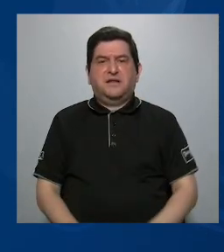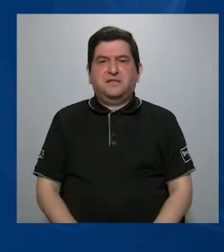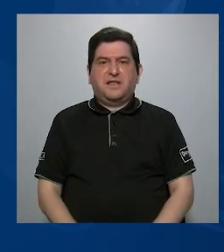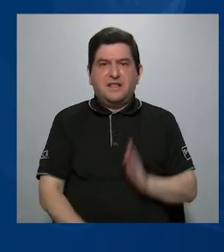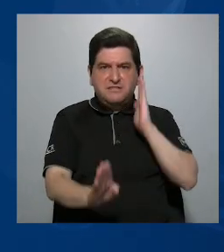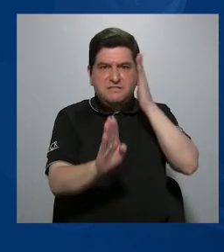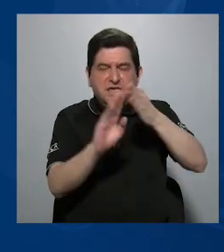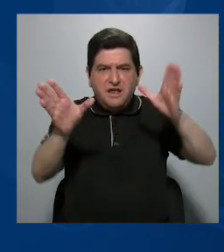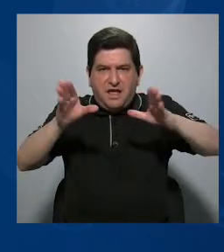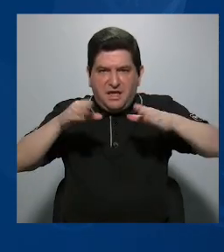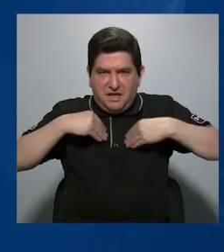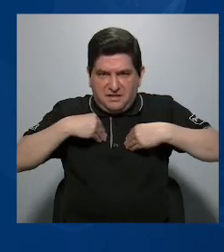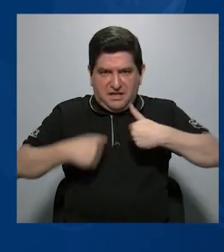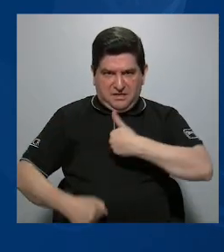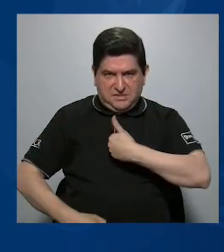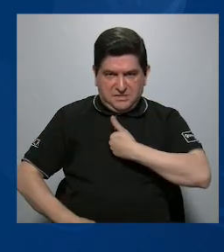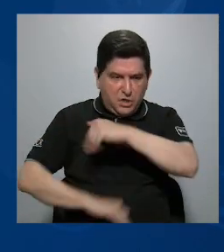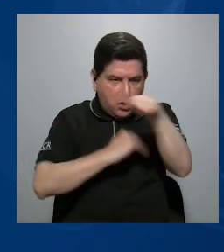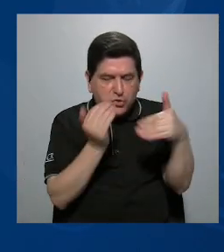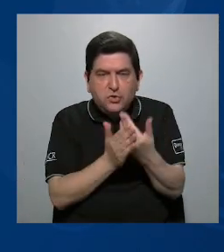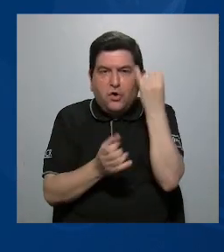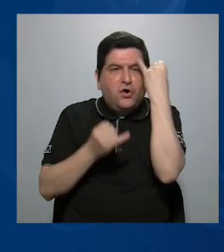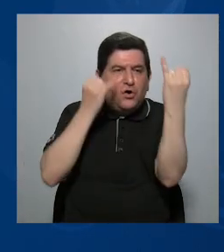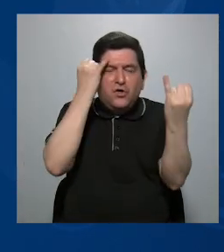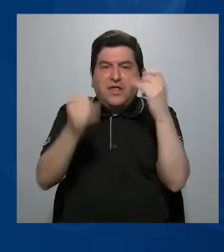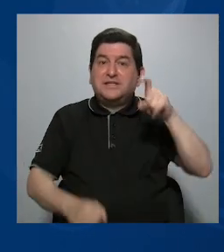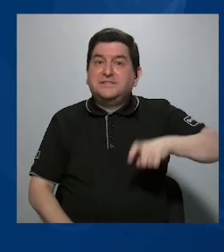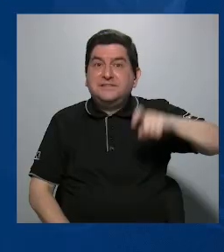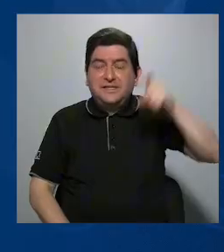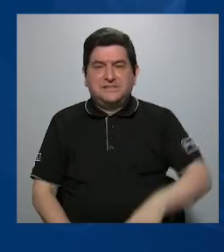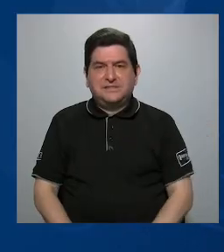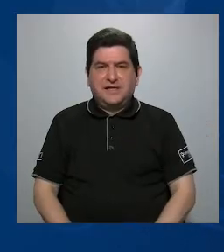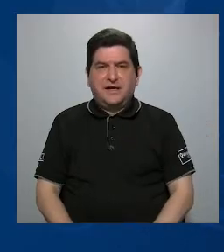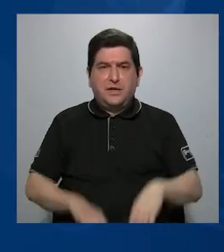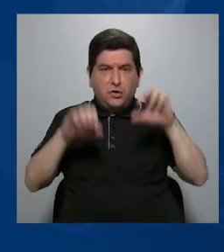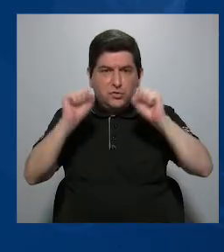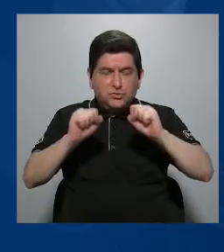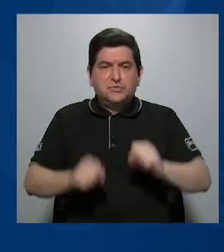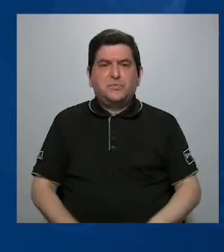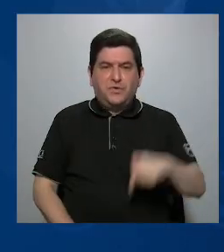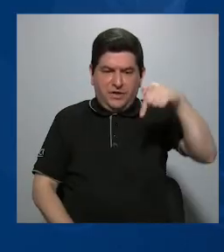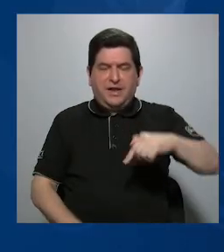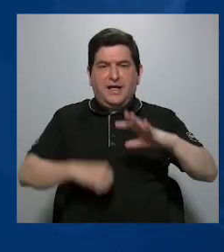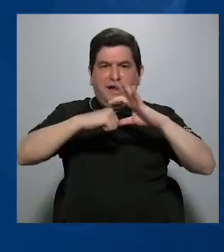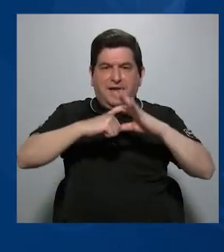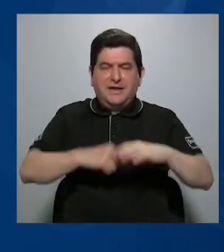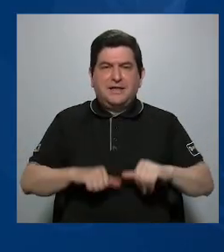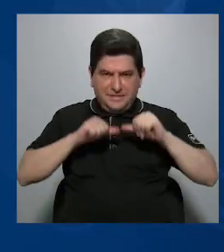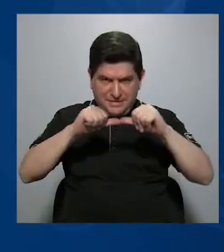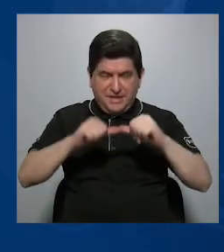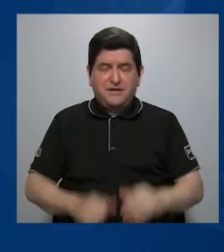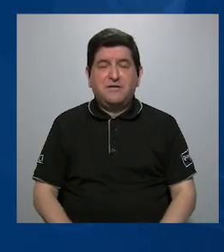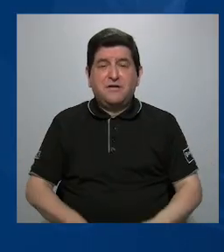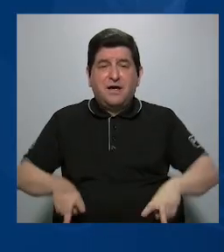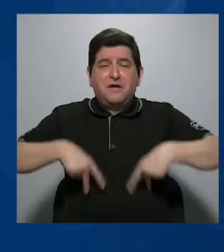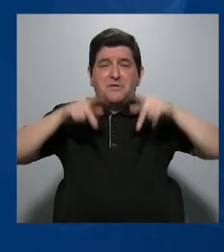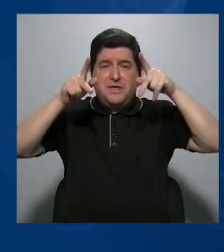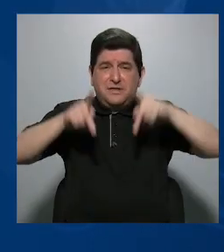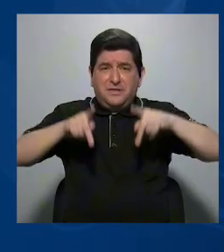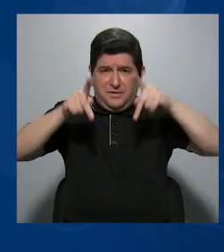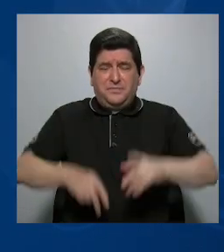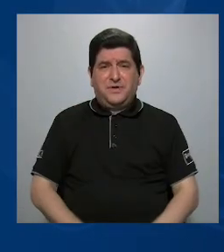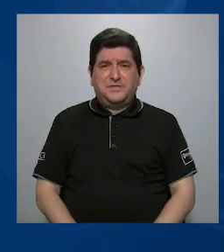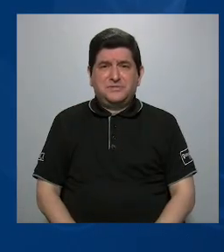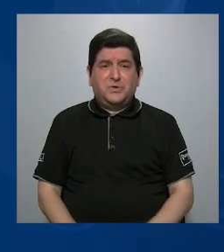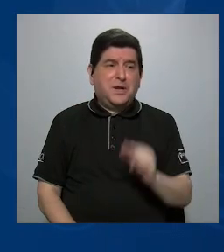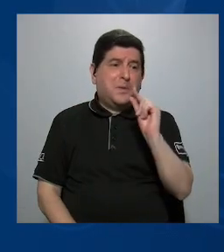nace tuviera que adquirir directamente por sí todas las nociones que necesita para conducirse en la tierra, la vida más larga